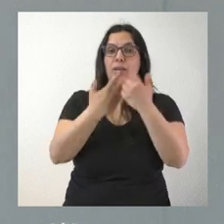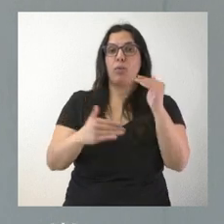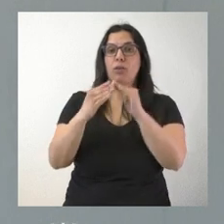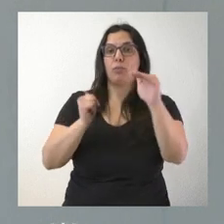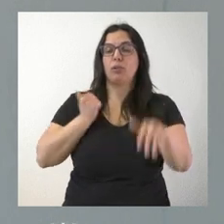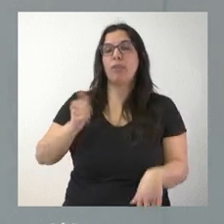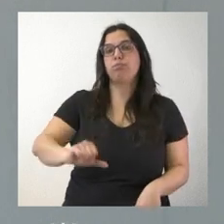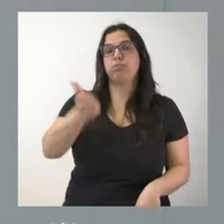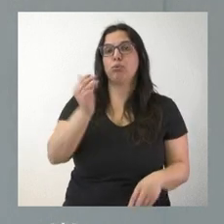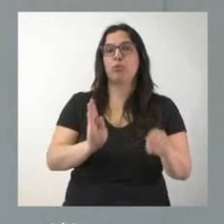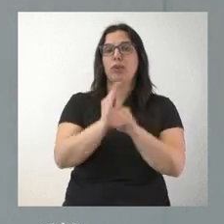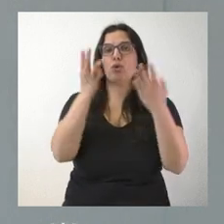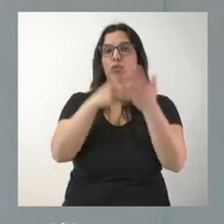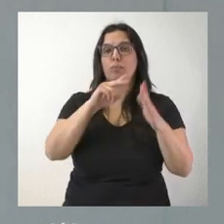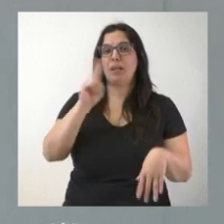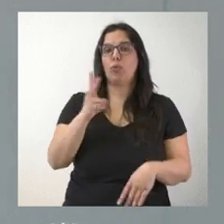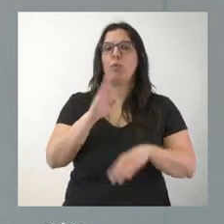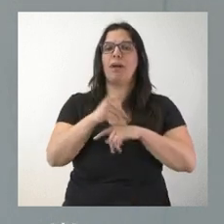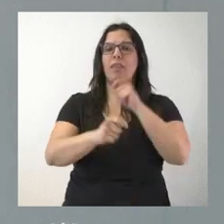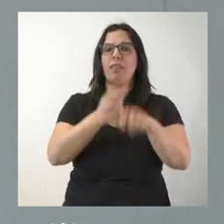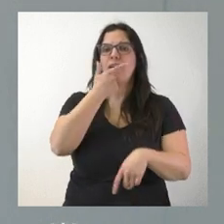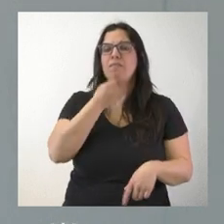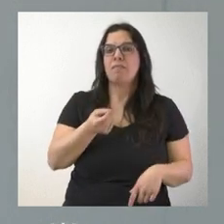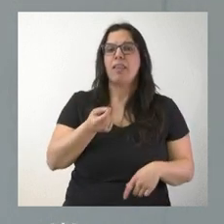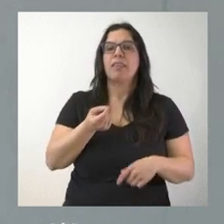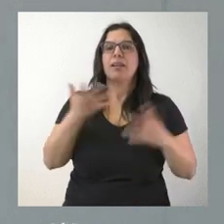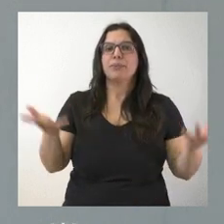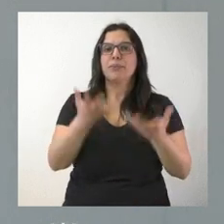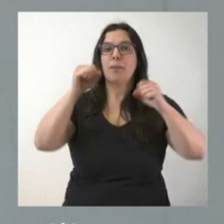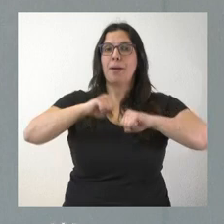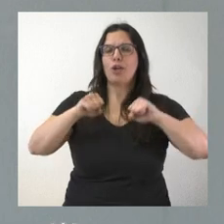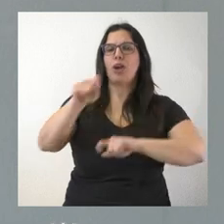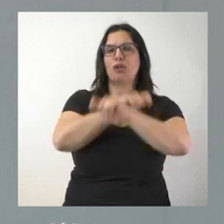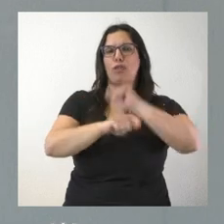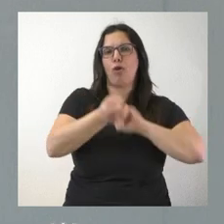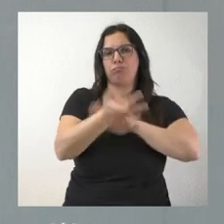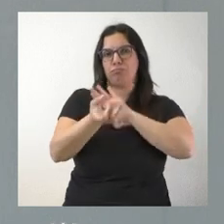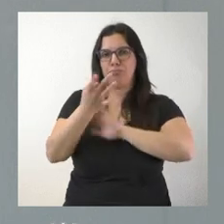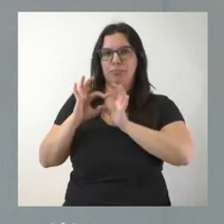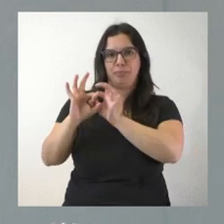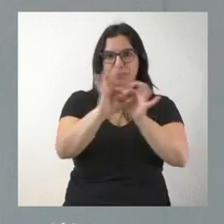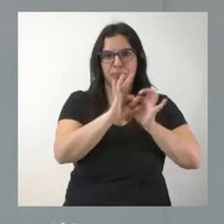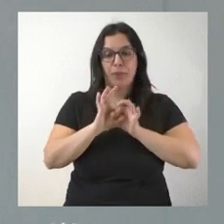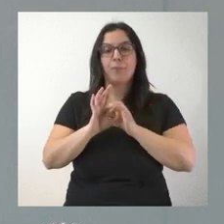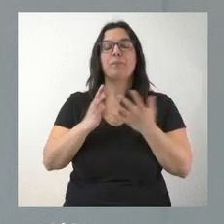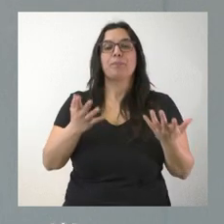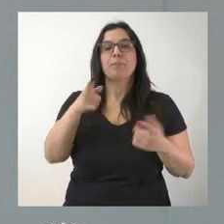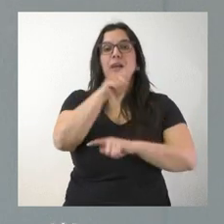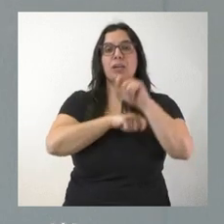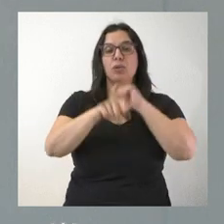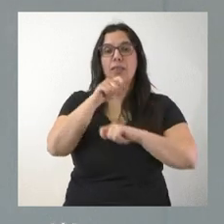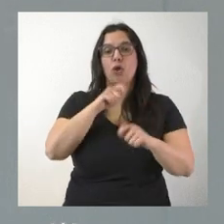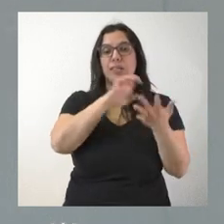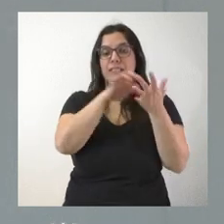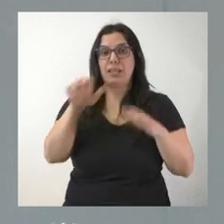oportunidades aprueba una subvención de 8.000 euros para facilitar el asociacionismo de las personas mayores de Castilla y león esta asociación de